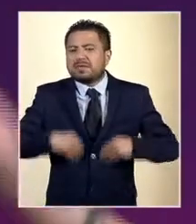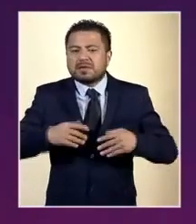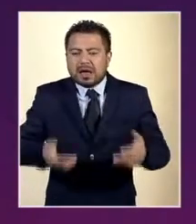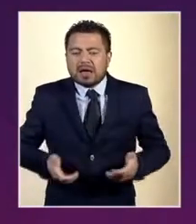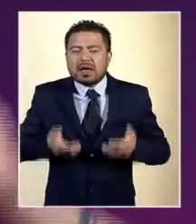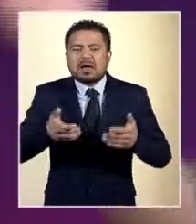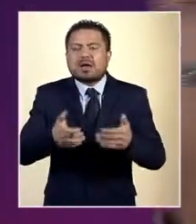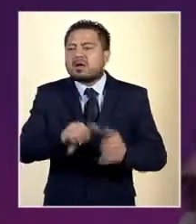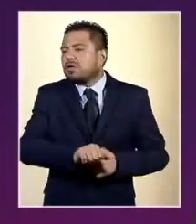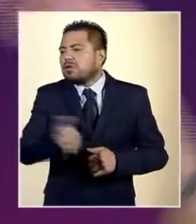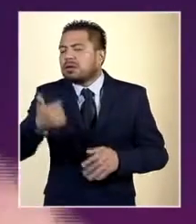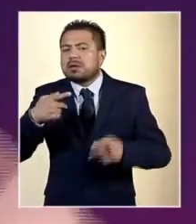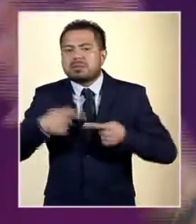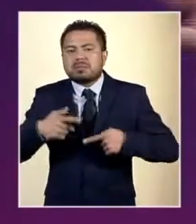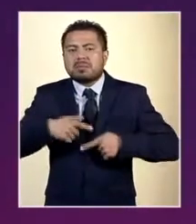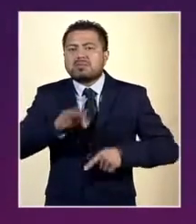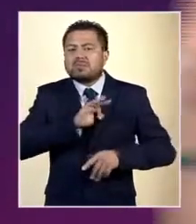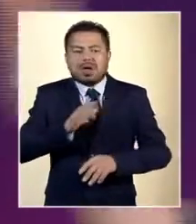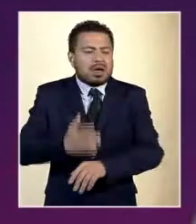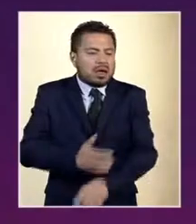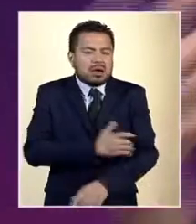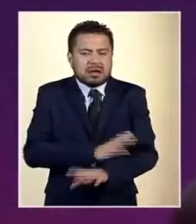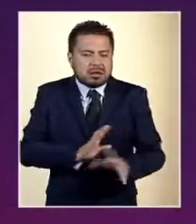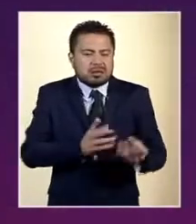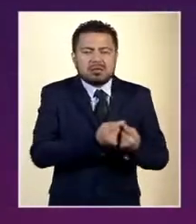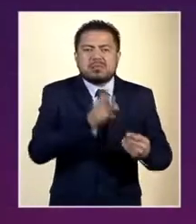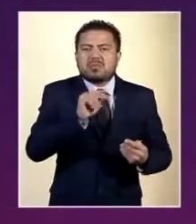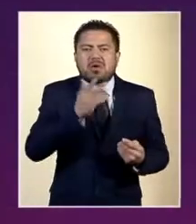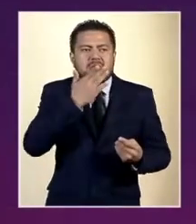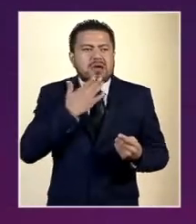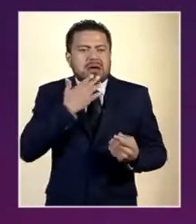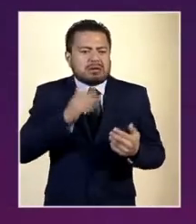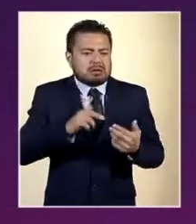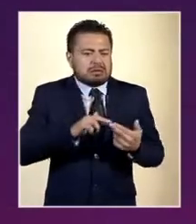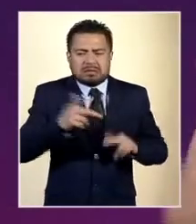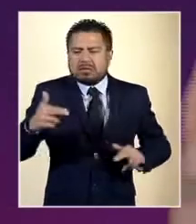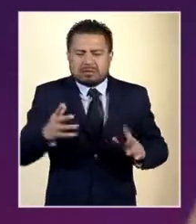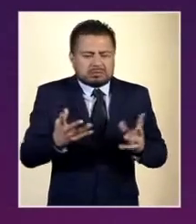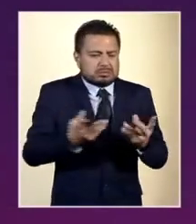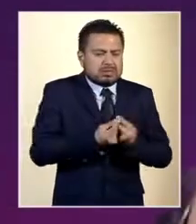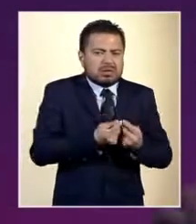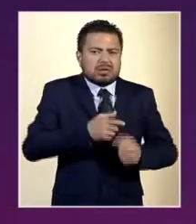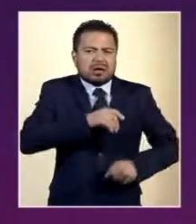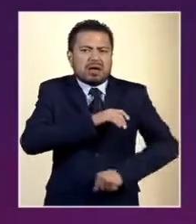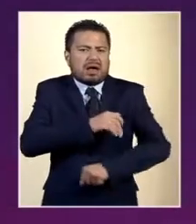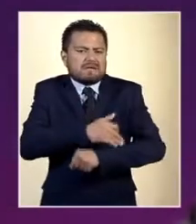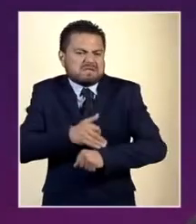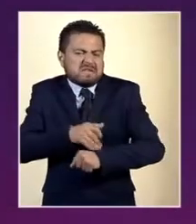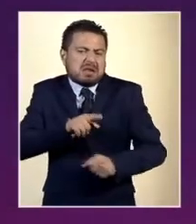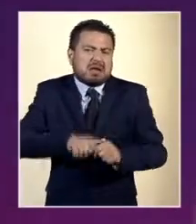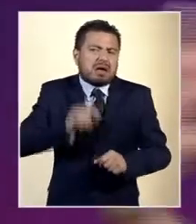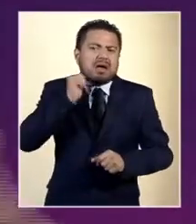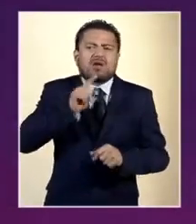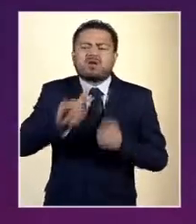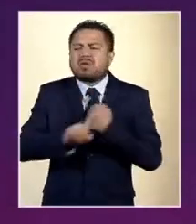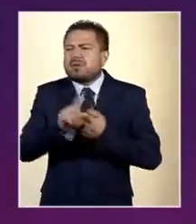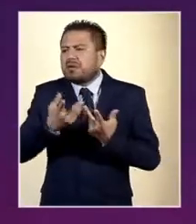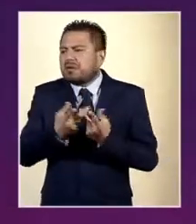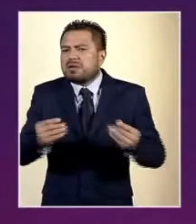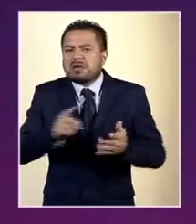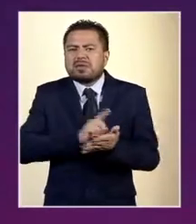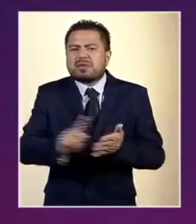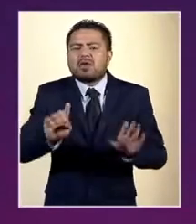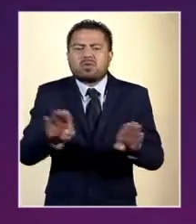calle, las demás personas no pueden acompañarle porque no tienen este vínculo de parentesco. Entonces, ¿cómo estas perspectivas afectan en el ejercicio